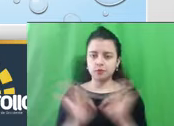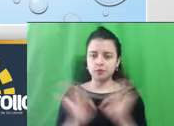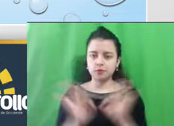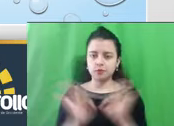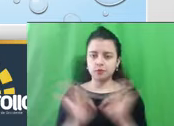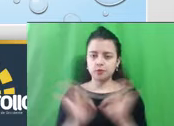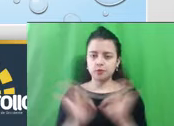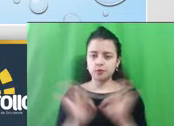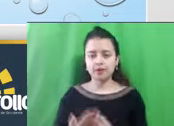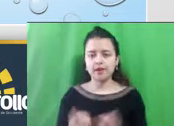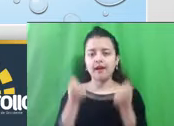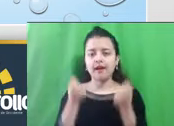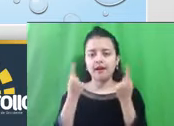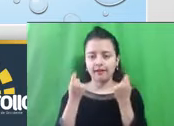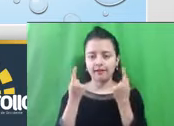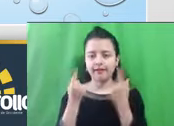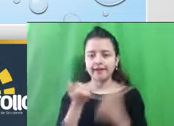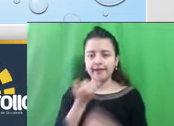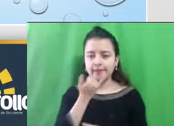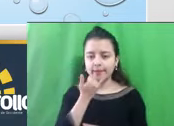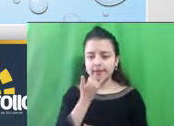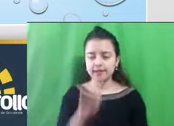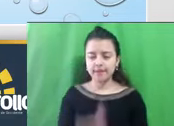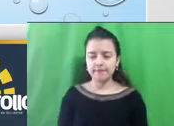tenemos. Nosotros tenemos